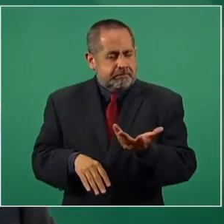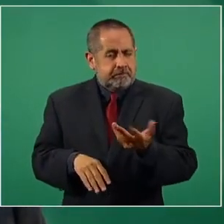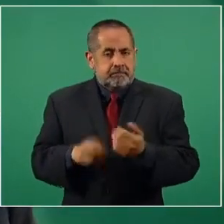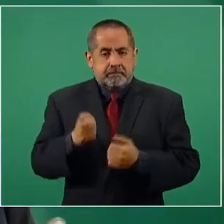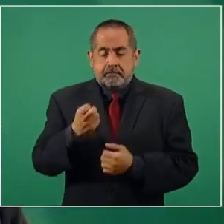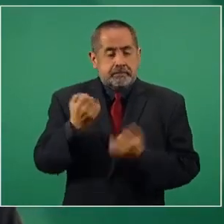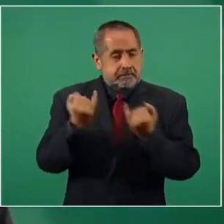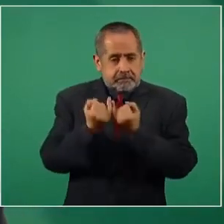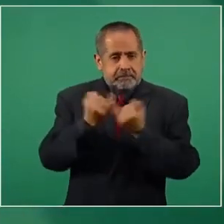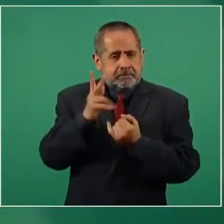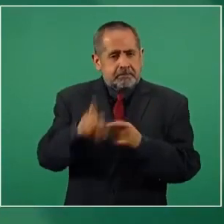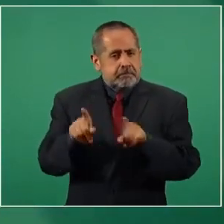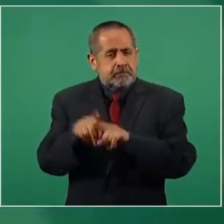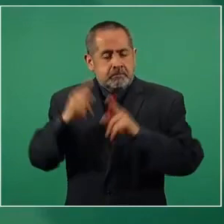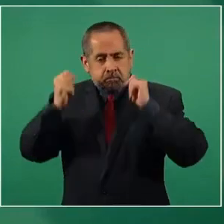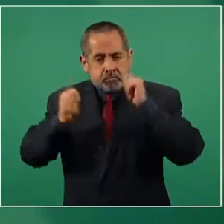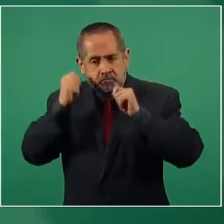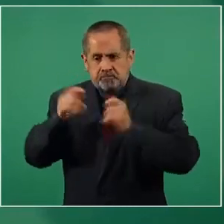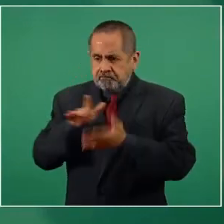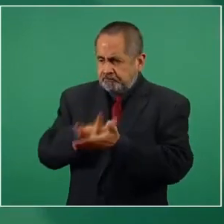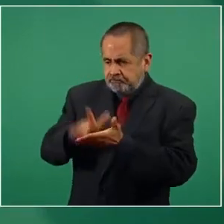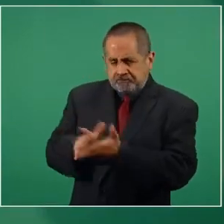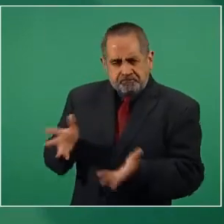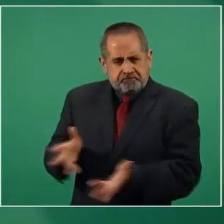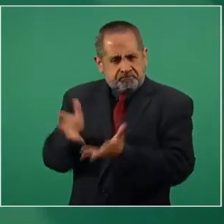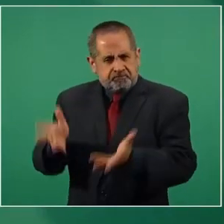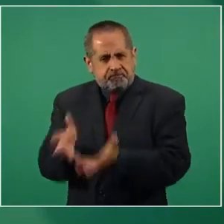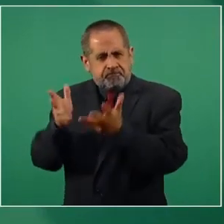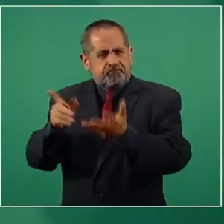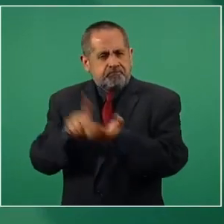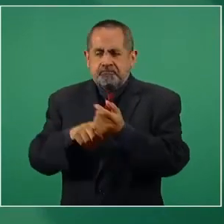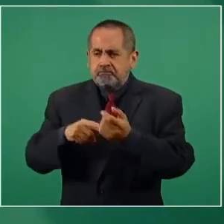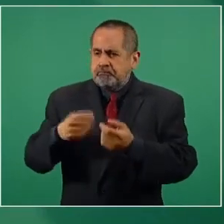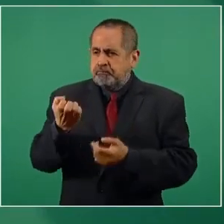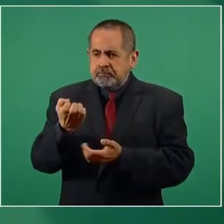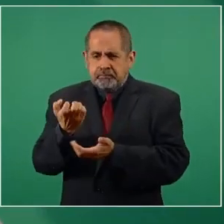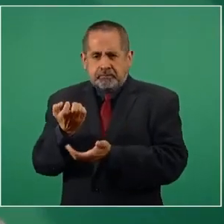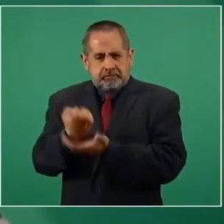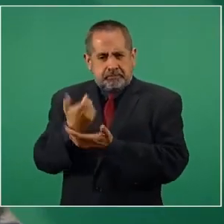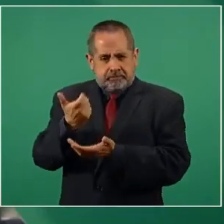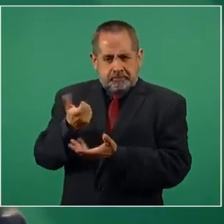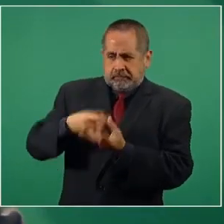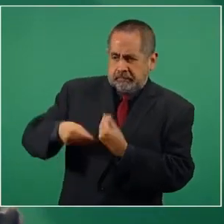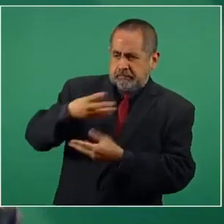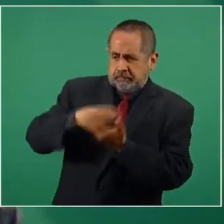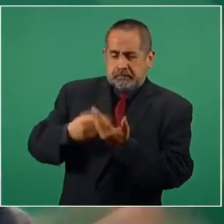Entonces, eso es lo que necesitamos, actividades económicas